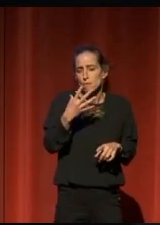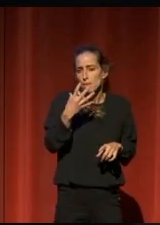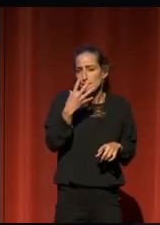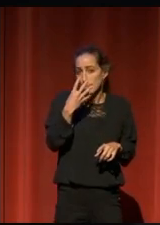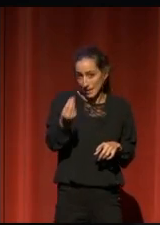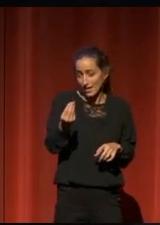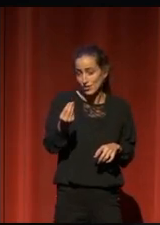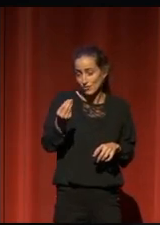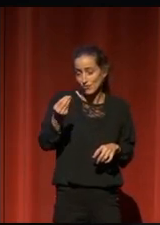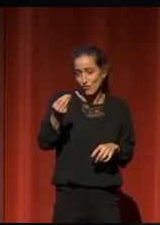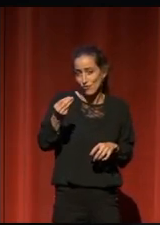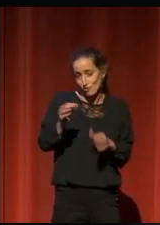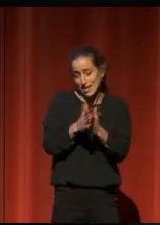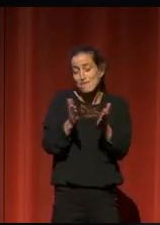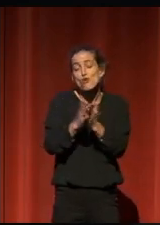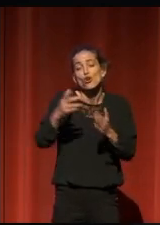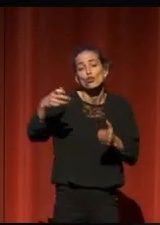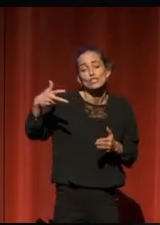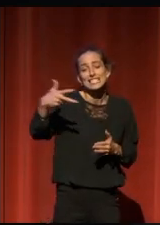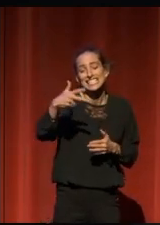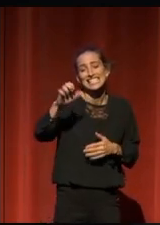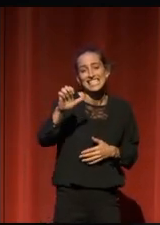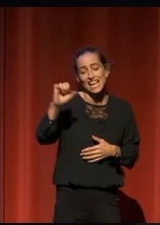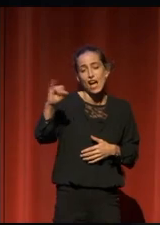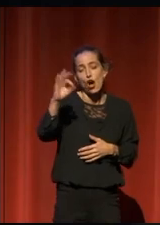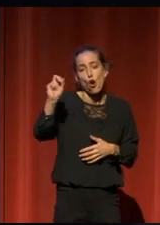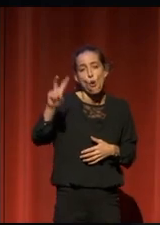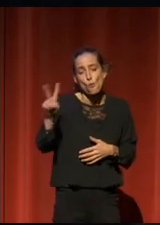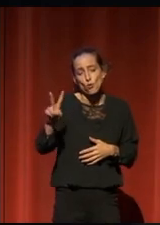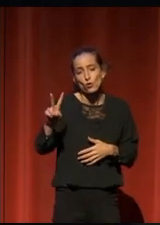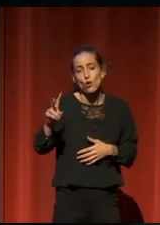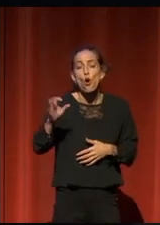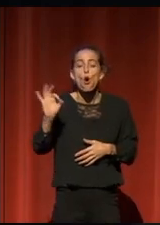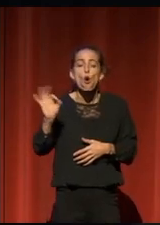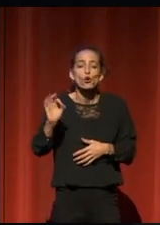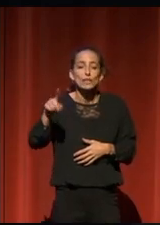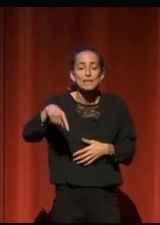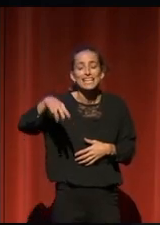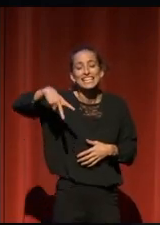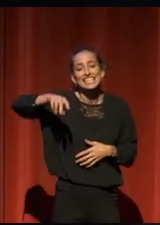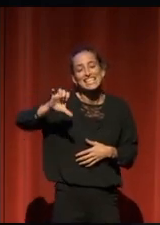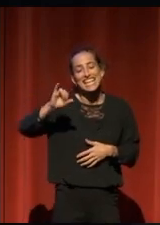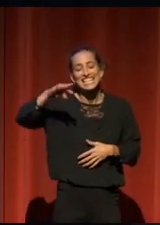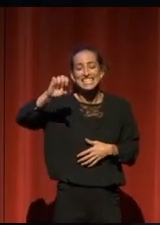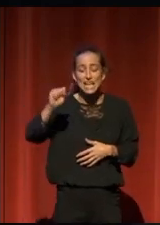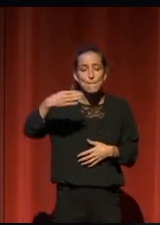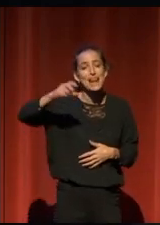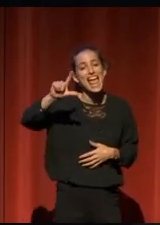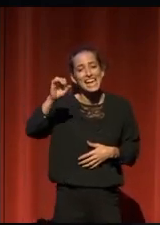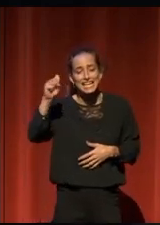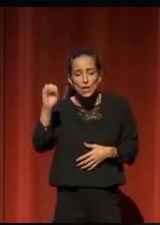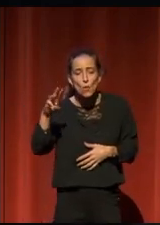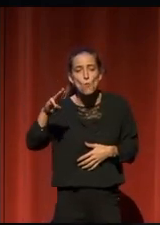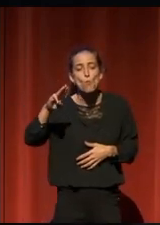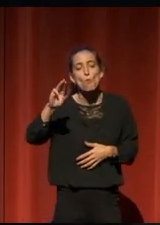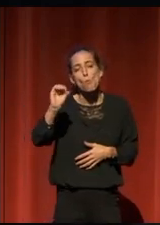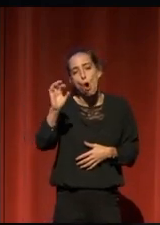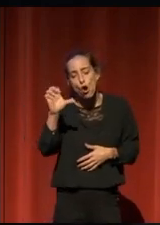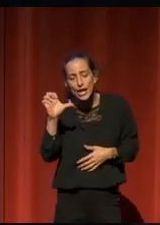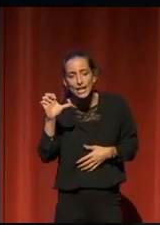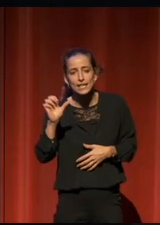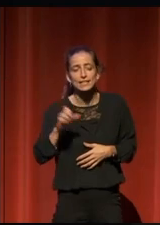Chekhov, el perro Ibsen, Nietzsche, Arendt, Blake, Poe,